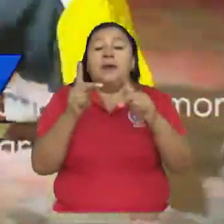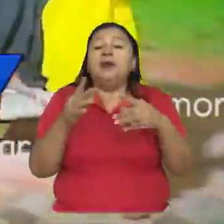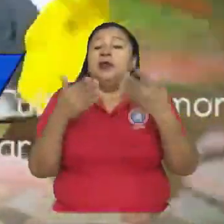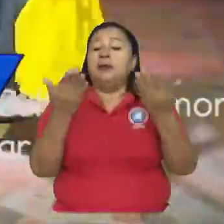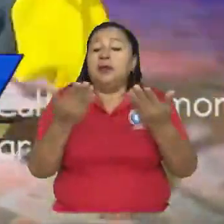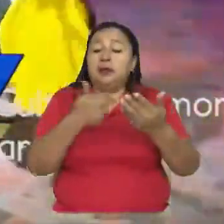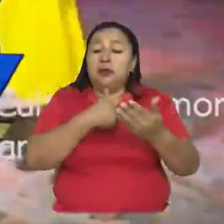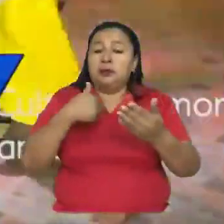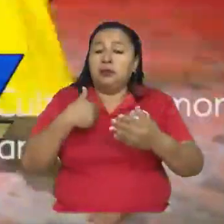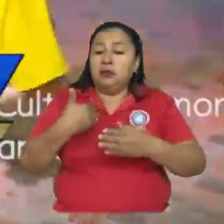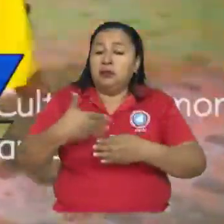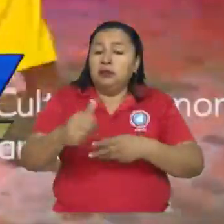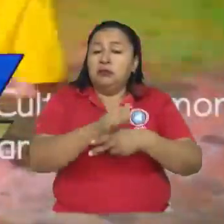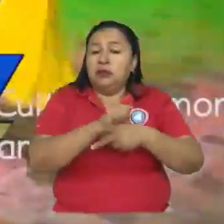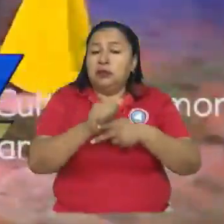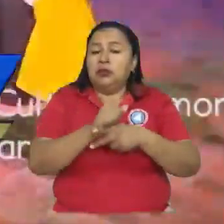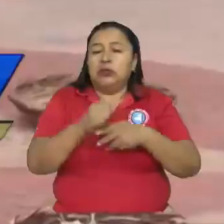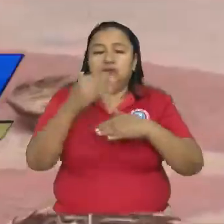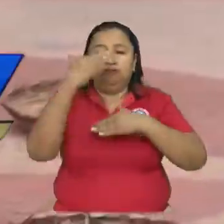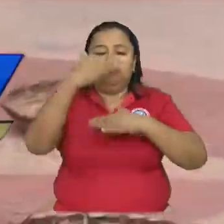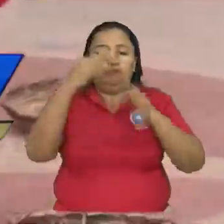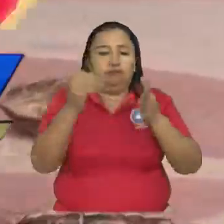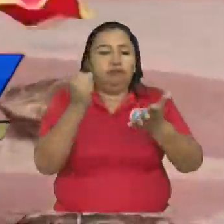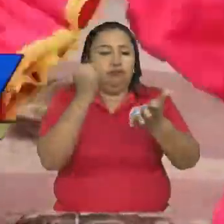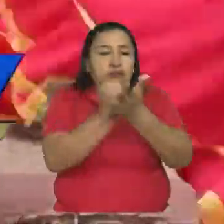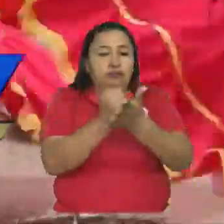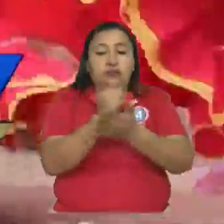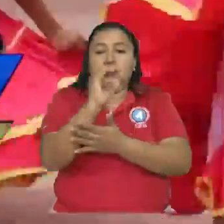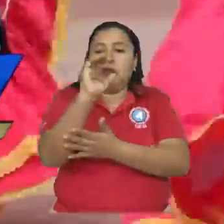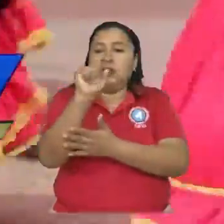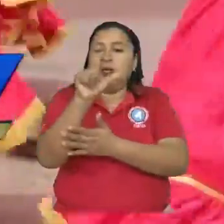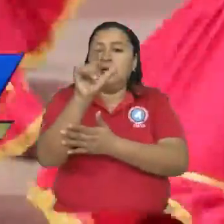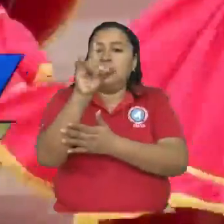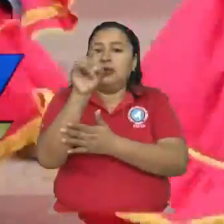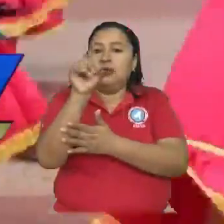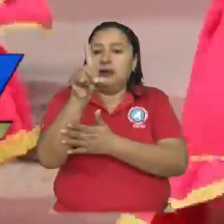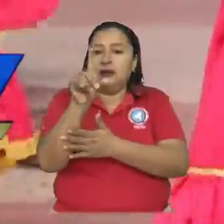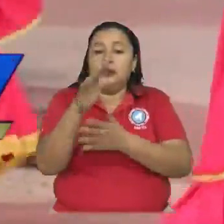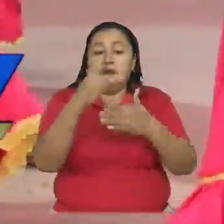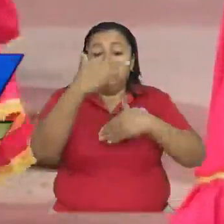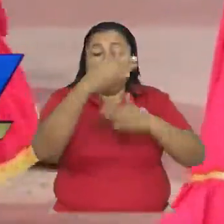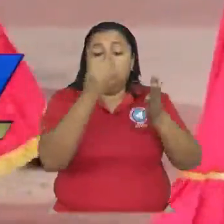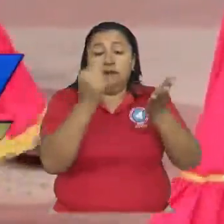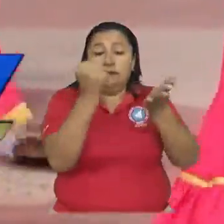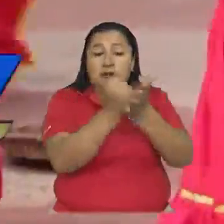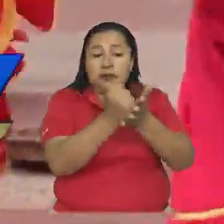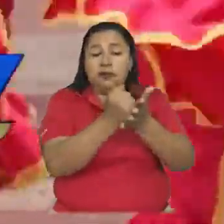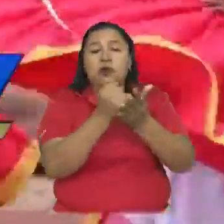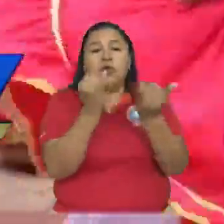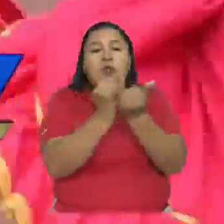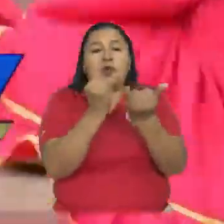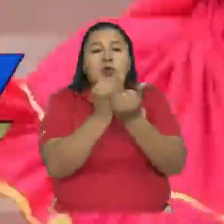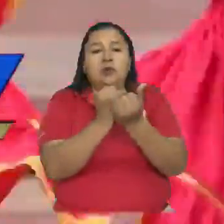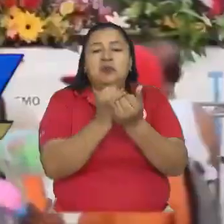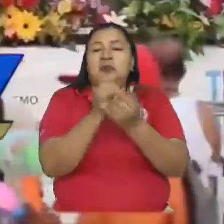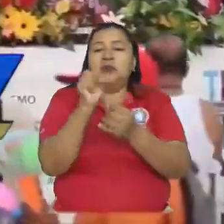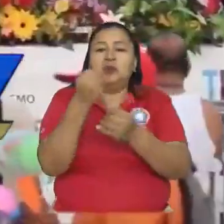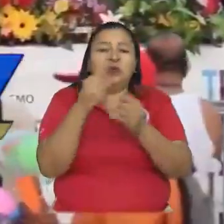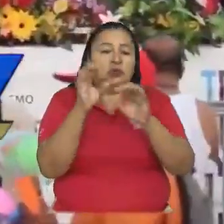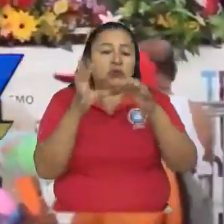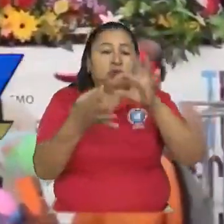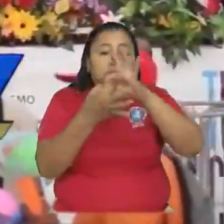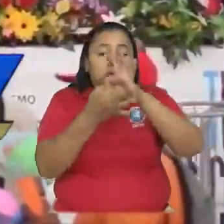implementando certificados de calidad o procesos de certificación de calidad como Moderniza, como el Sistema